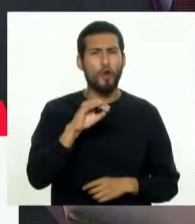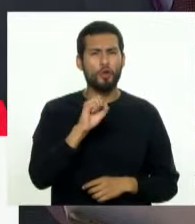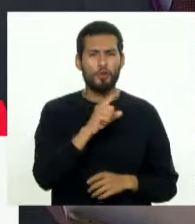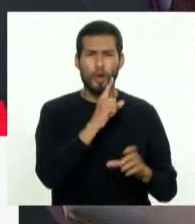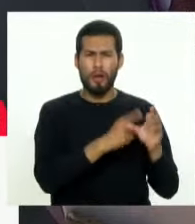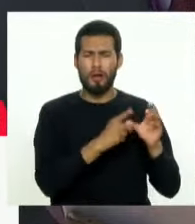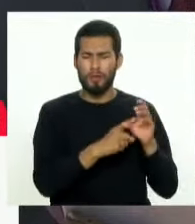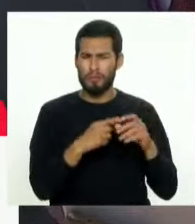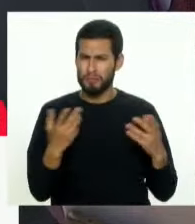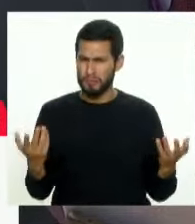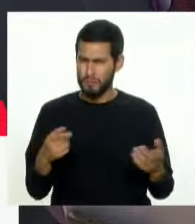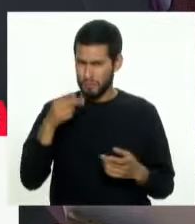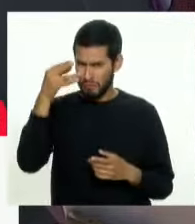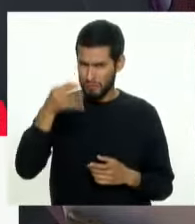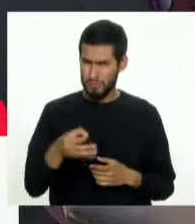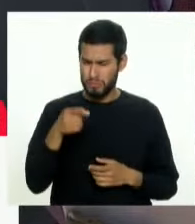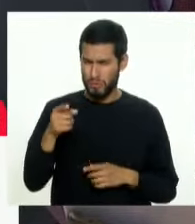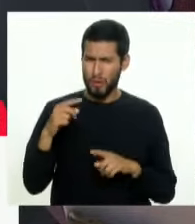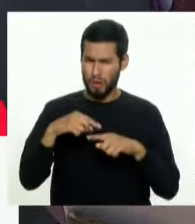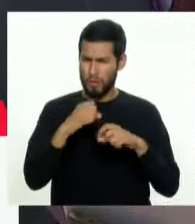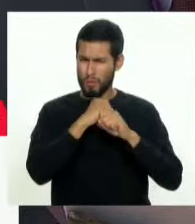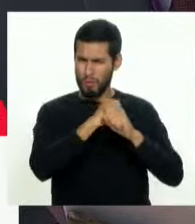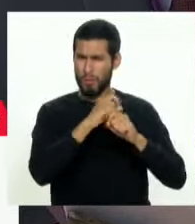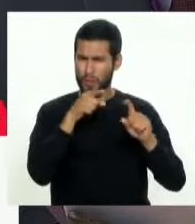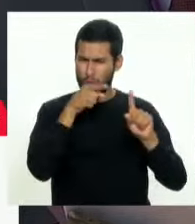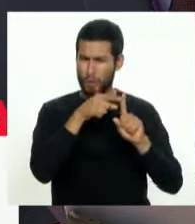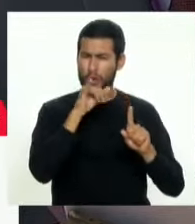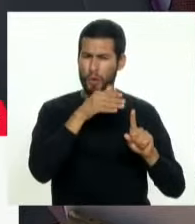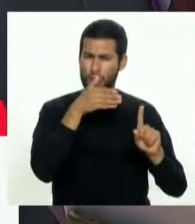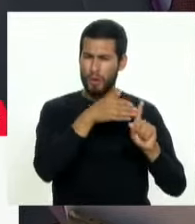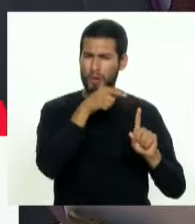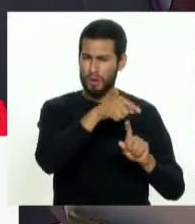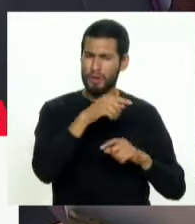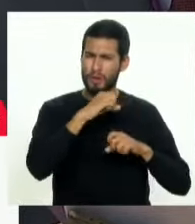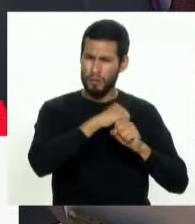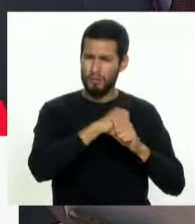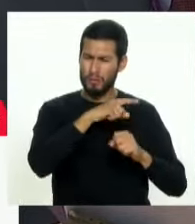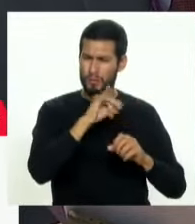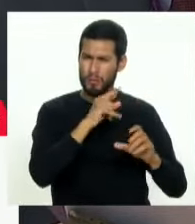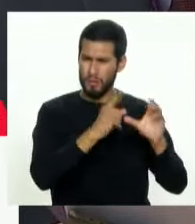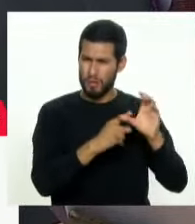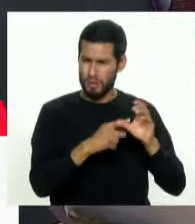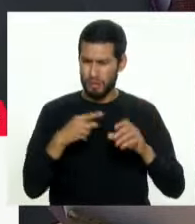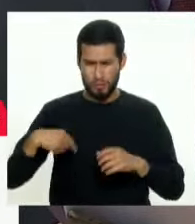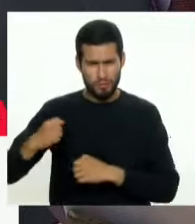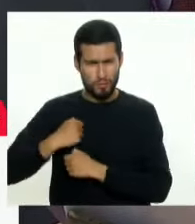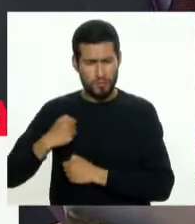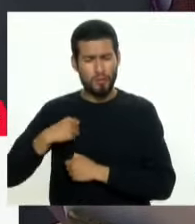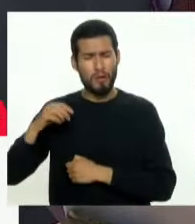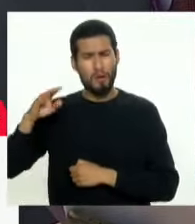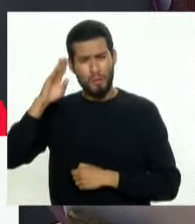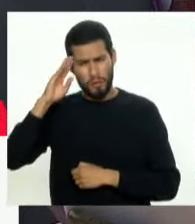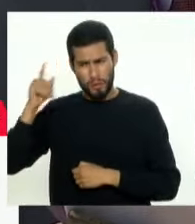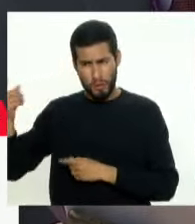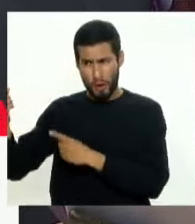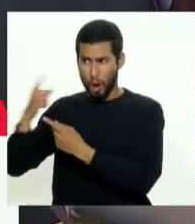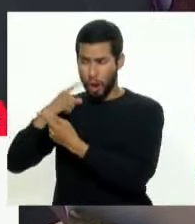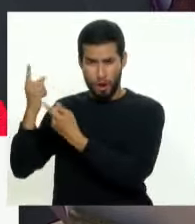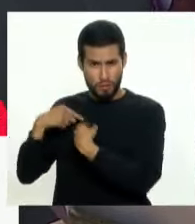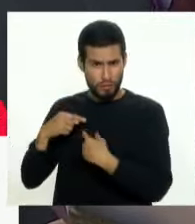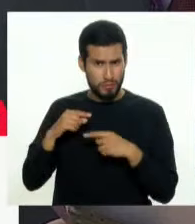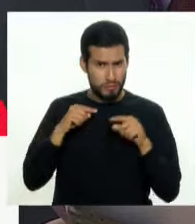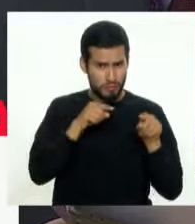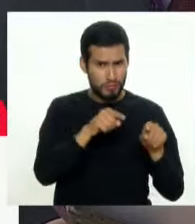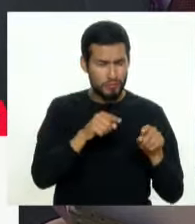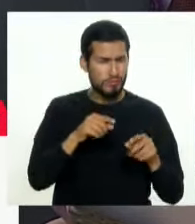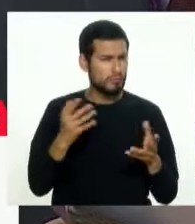es cierto, señora presidenta? Digamos, esa fue la indicación que recibieron nuestras Fuerzas Armadas y la policía. Eso por un lado, y también quería